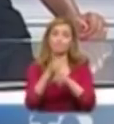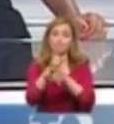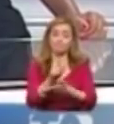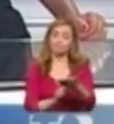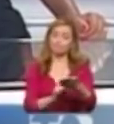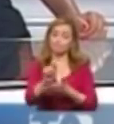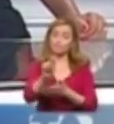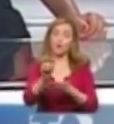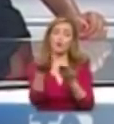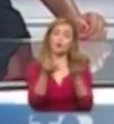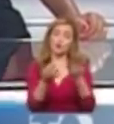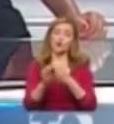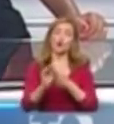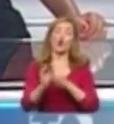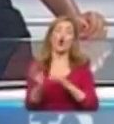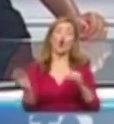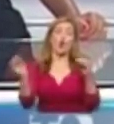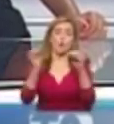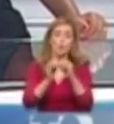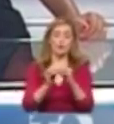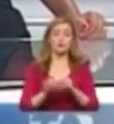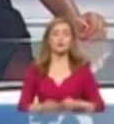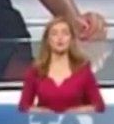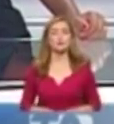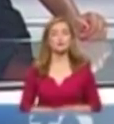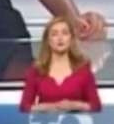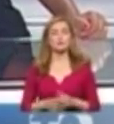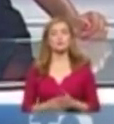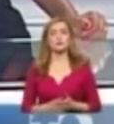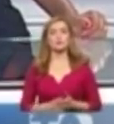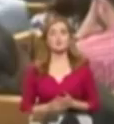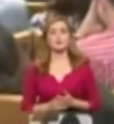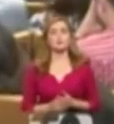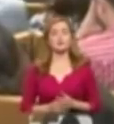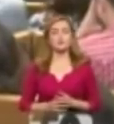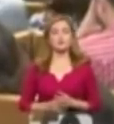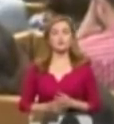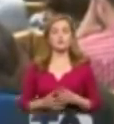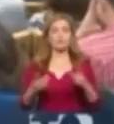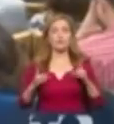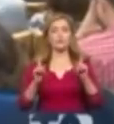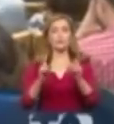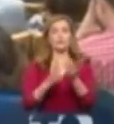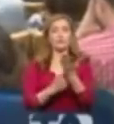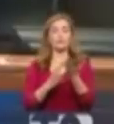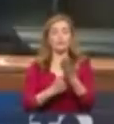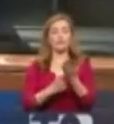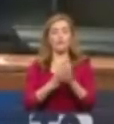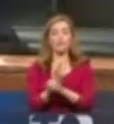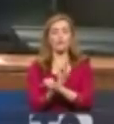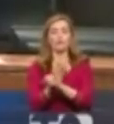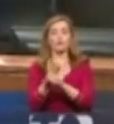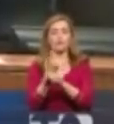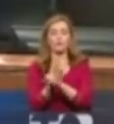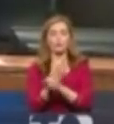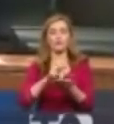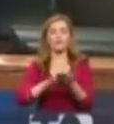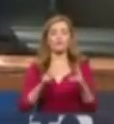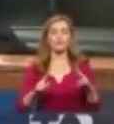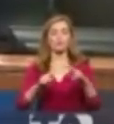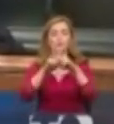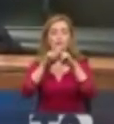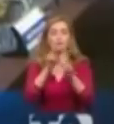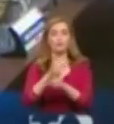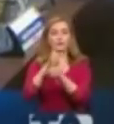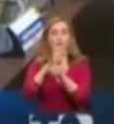concejales para que apoyen el incremento que el programa requiere. Luego de debatir varias horas en la sesión extraordinaria del